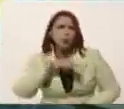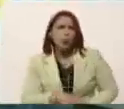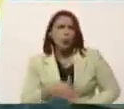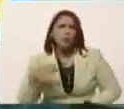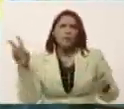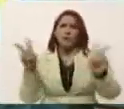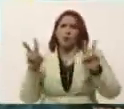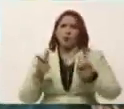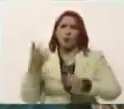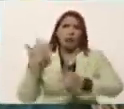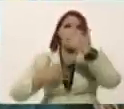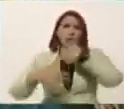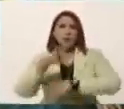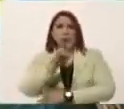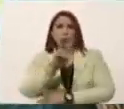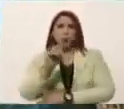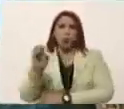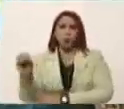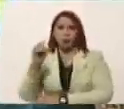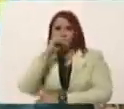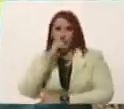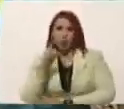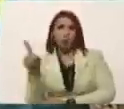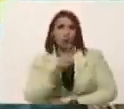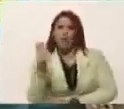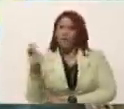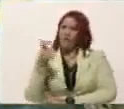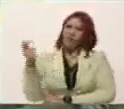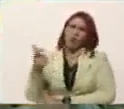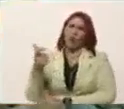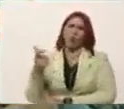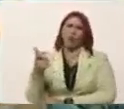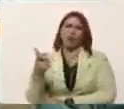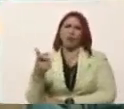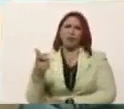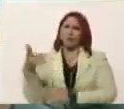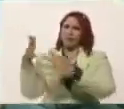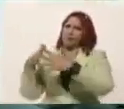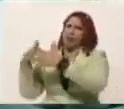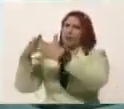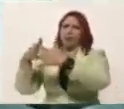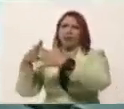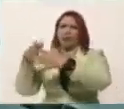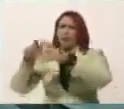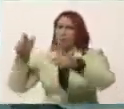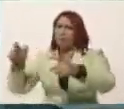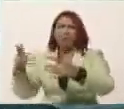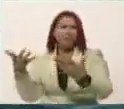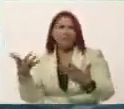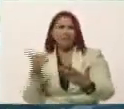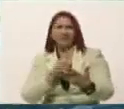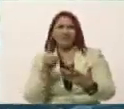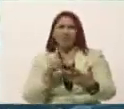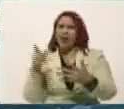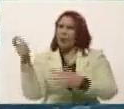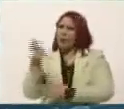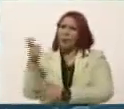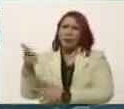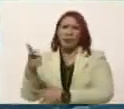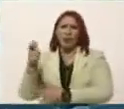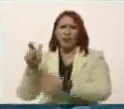200 años, no busquen en James Monroe, no busquen en George